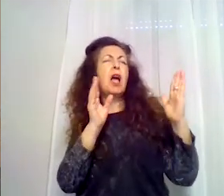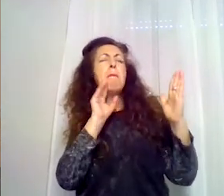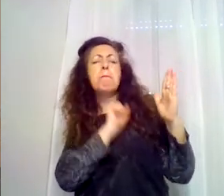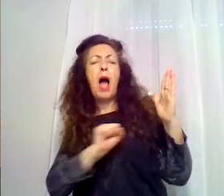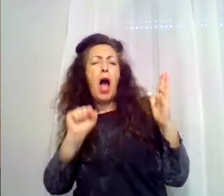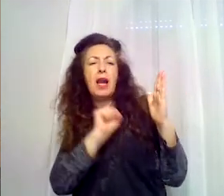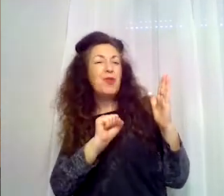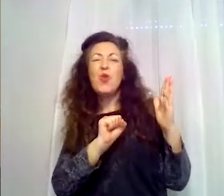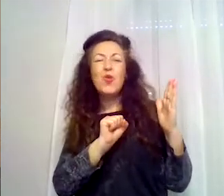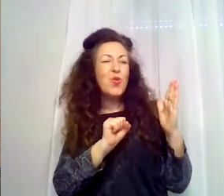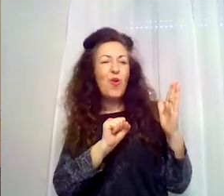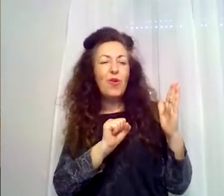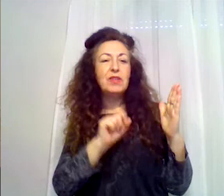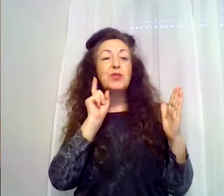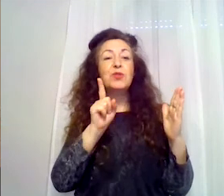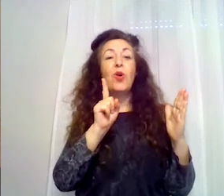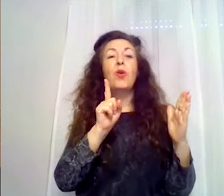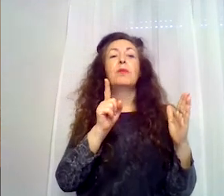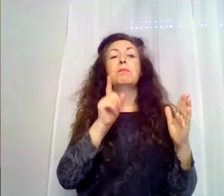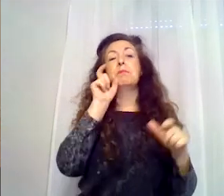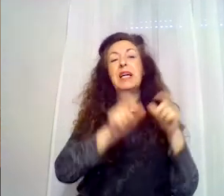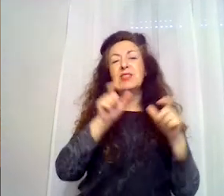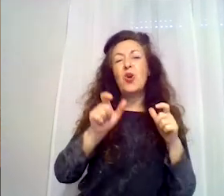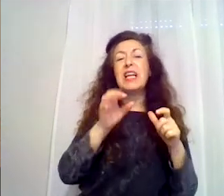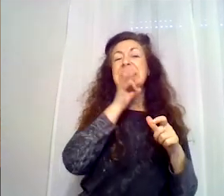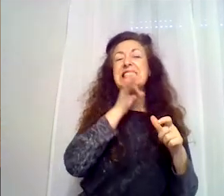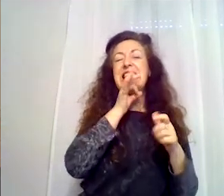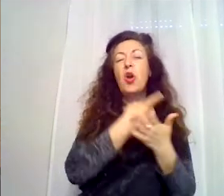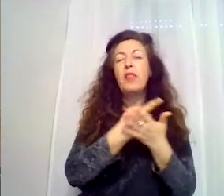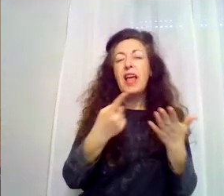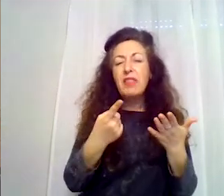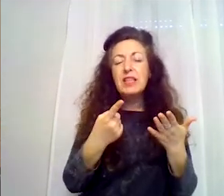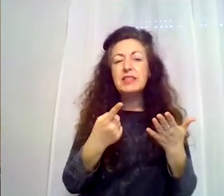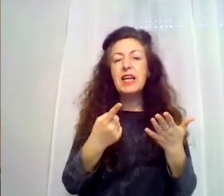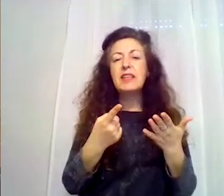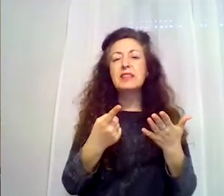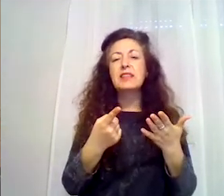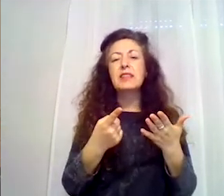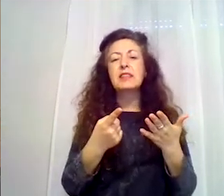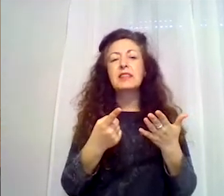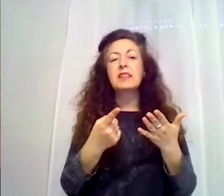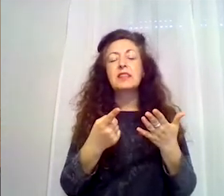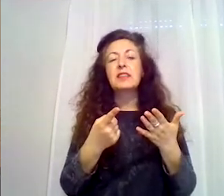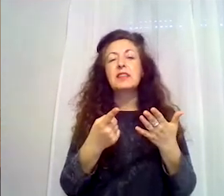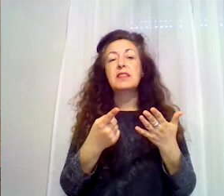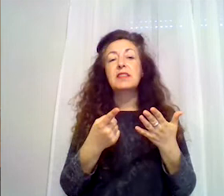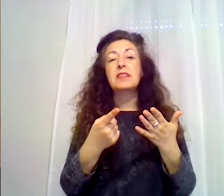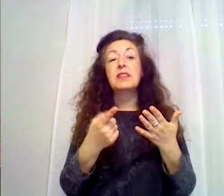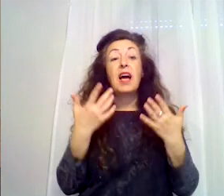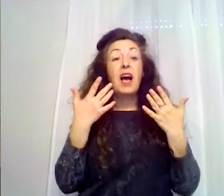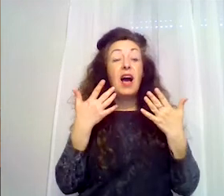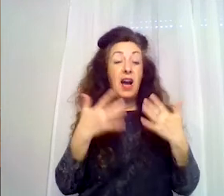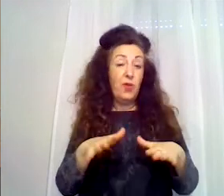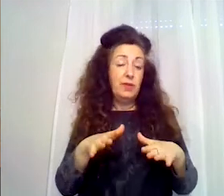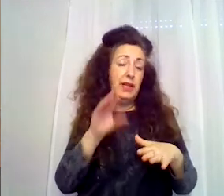para glorificar o mistificar el 16. Eso para empezar. Y en segundo lugar, la idea de que un burgués, padre